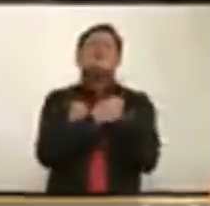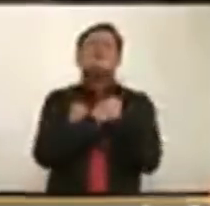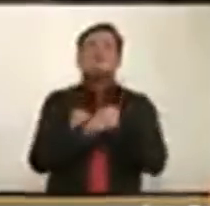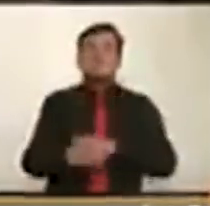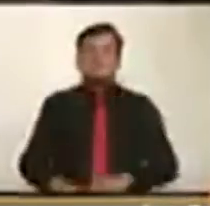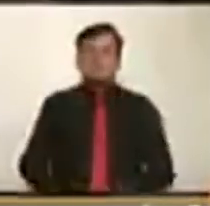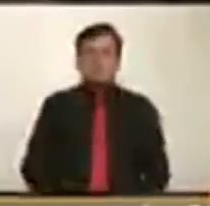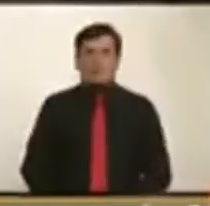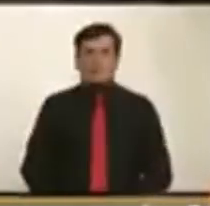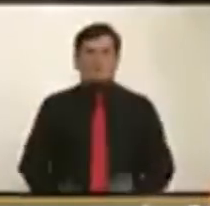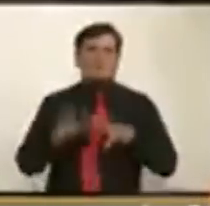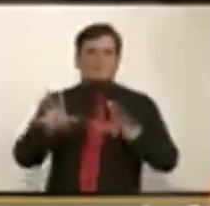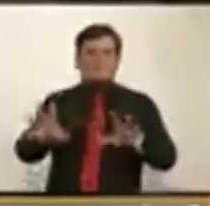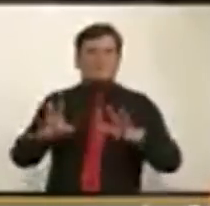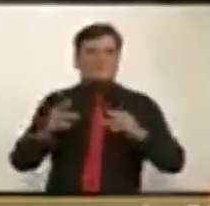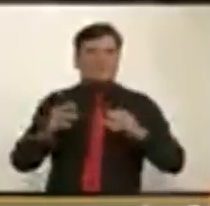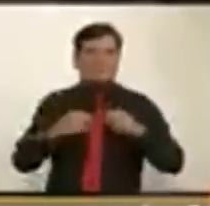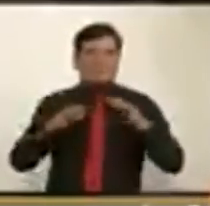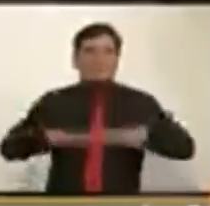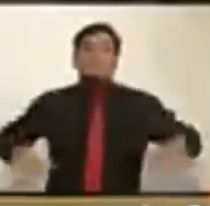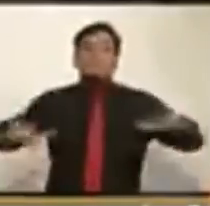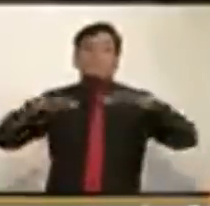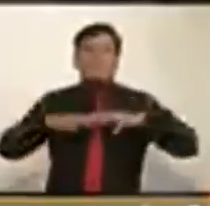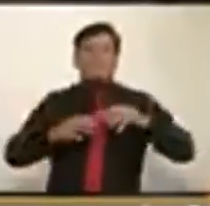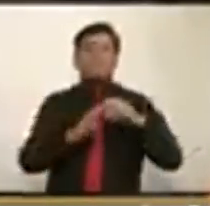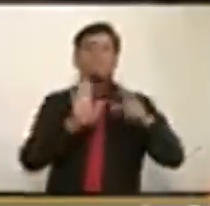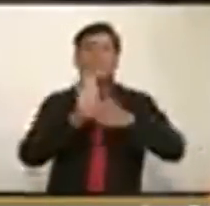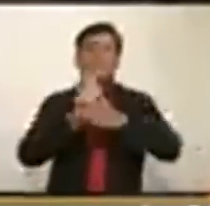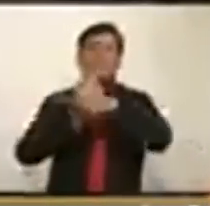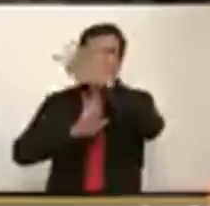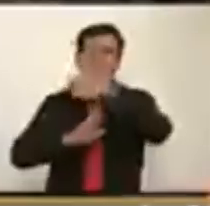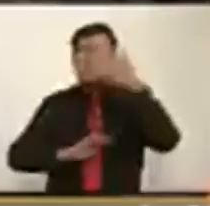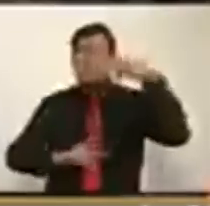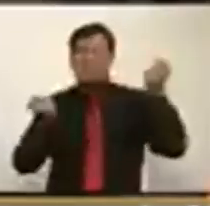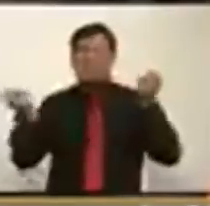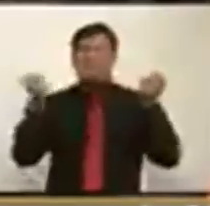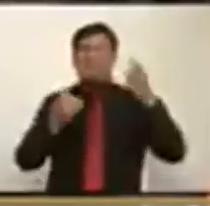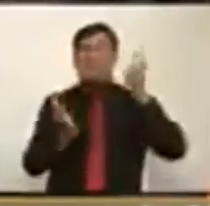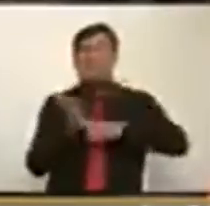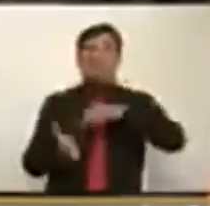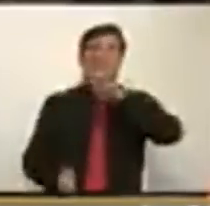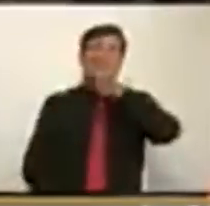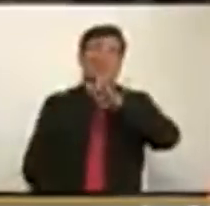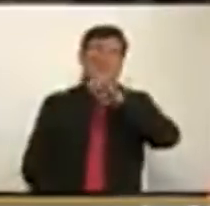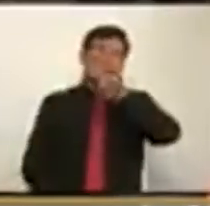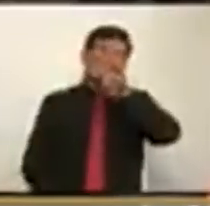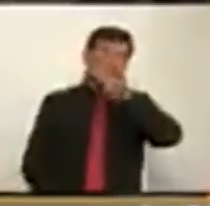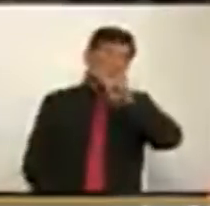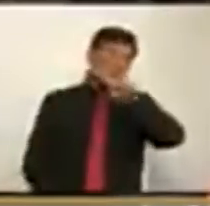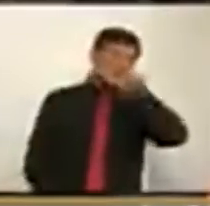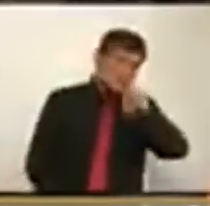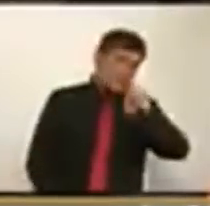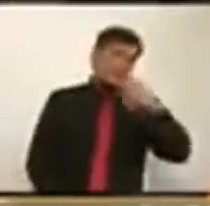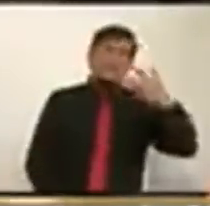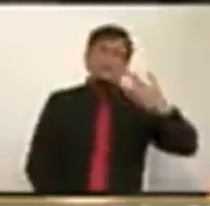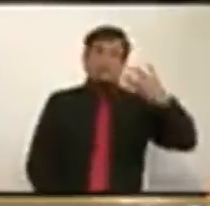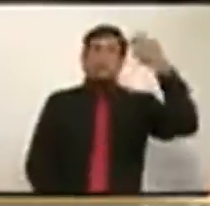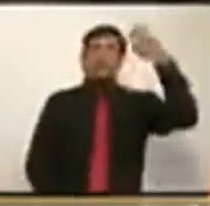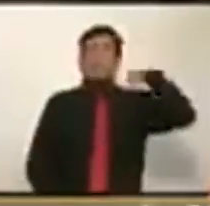Porque no aceptaba el estado de sitio ni la constitución anacrónica de 1886, y lo que